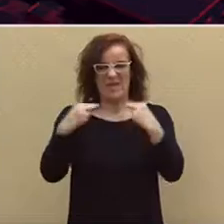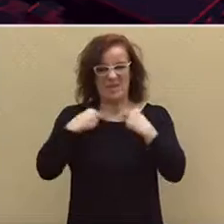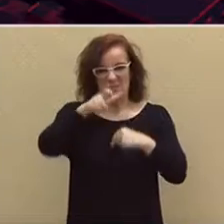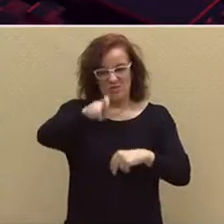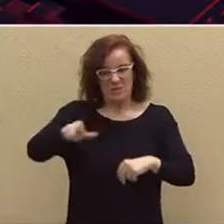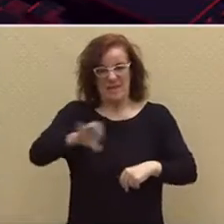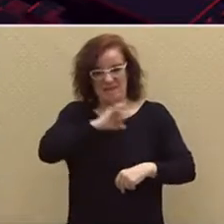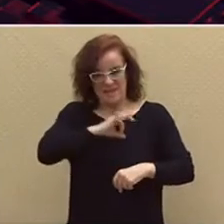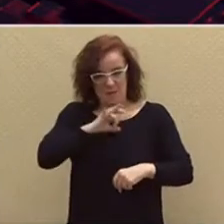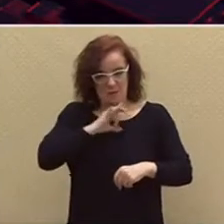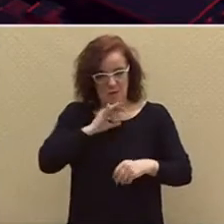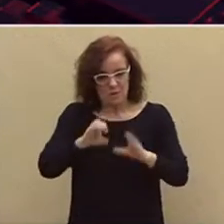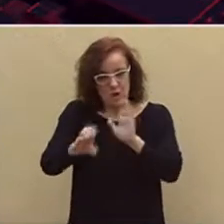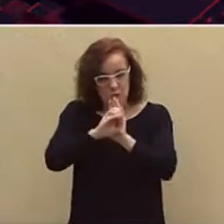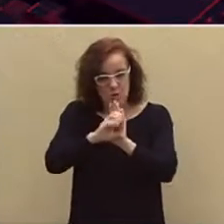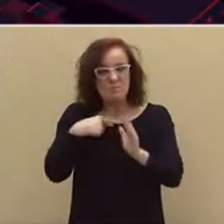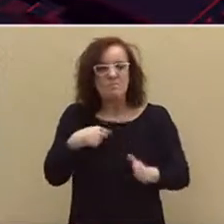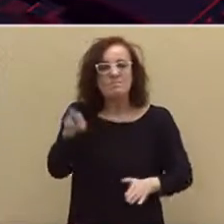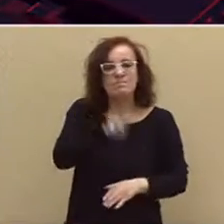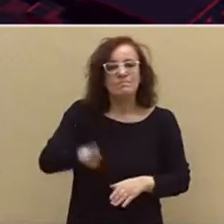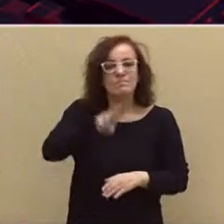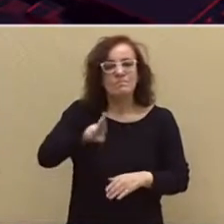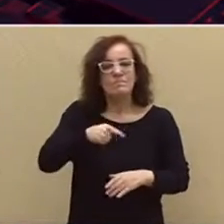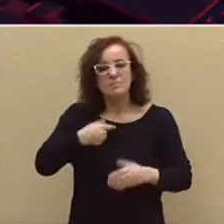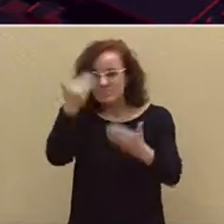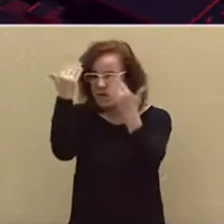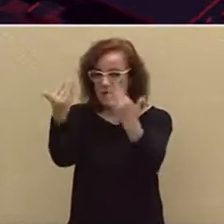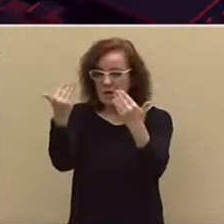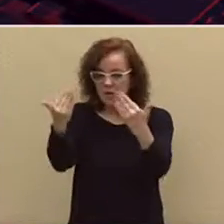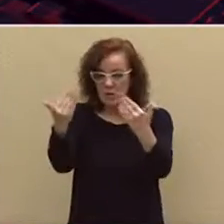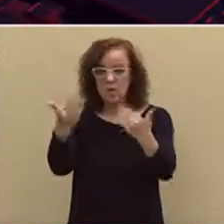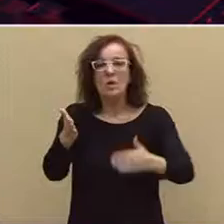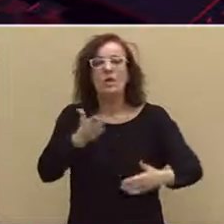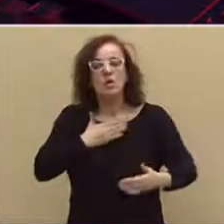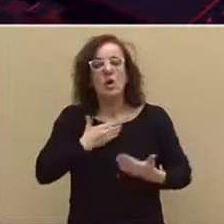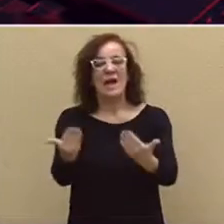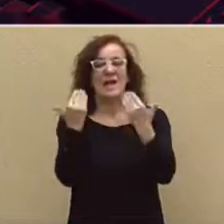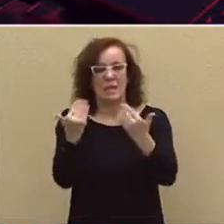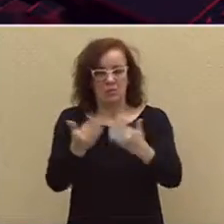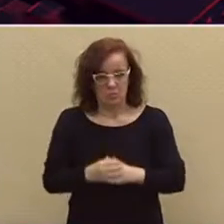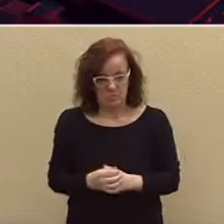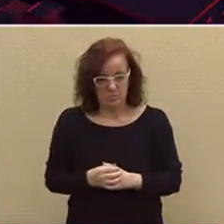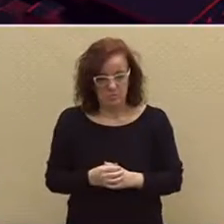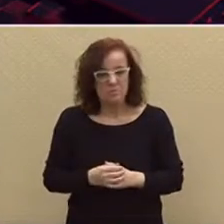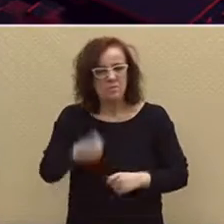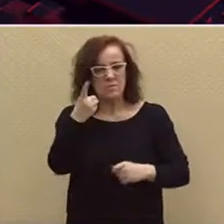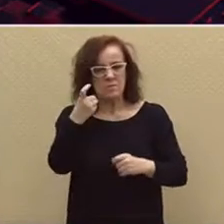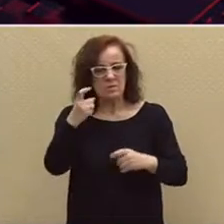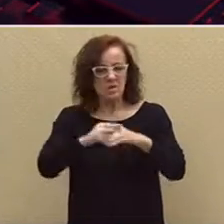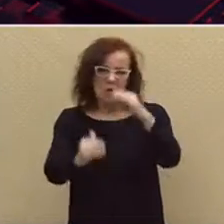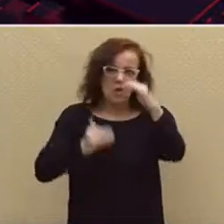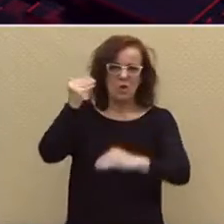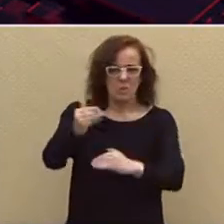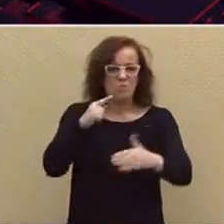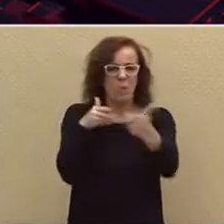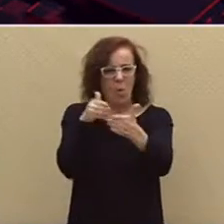constituyentes, a quienes reiteramos nuestro reconocimiento y nuestra gratitud. Fue necesario superar muchas dificultades,